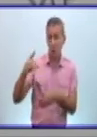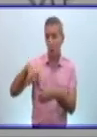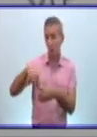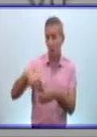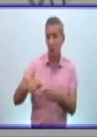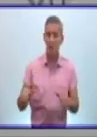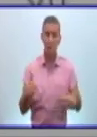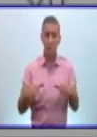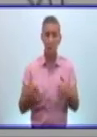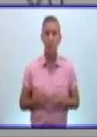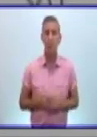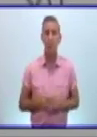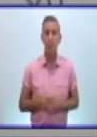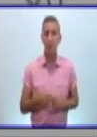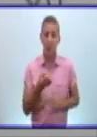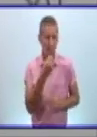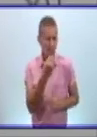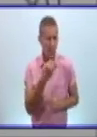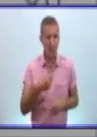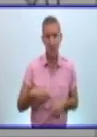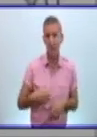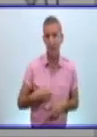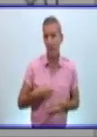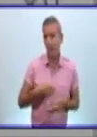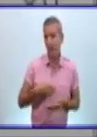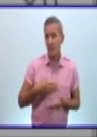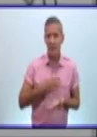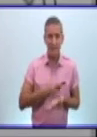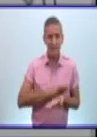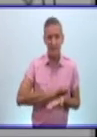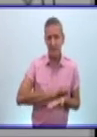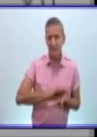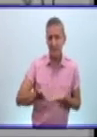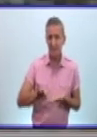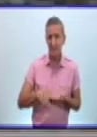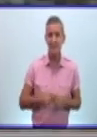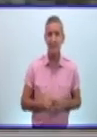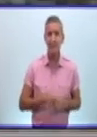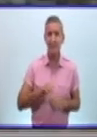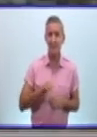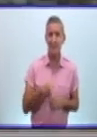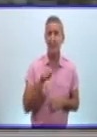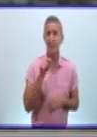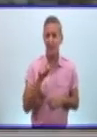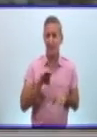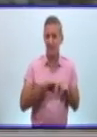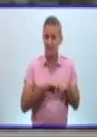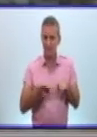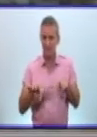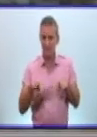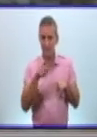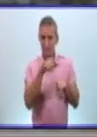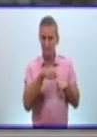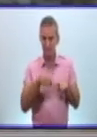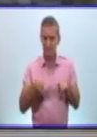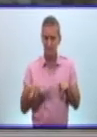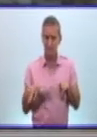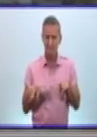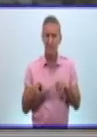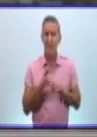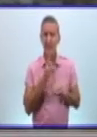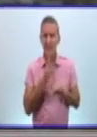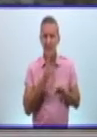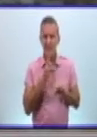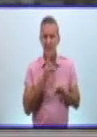Si estos desechos se tiran en las coladeras, pasan a los drenajes. ¿Qué sucede con el agua en